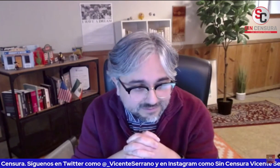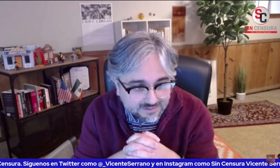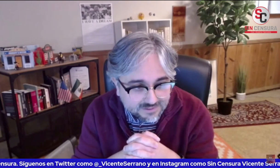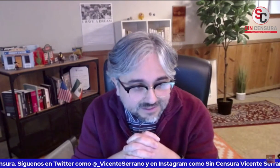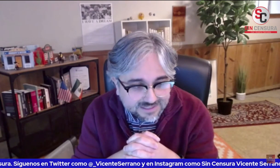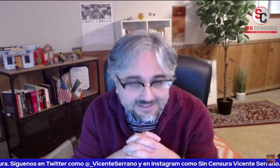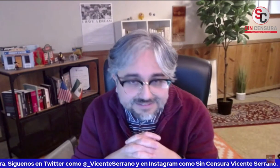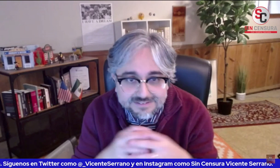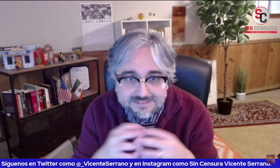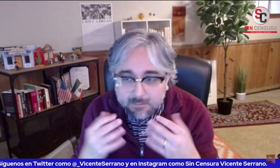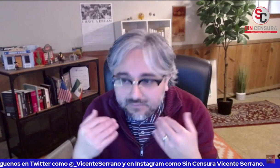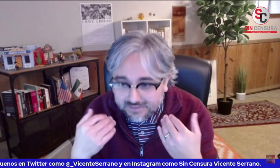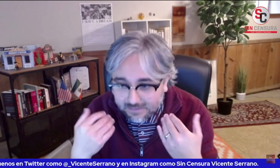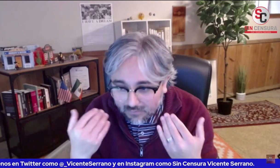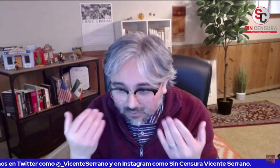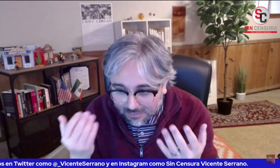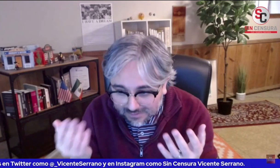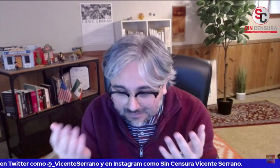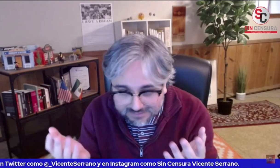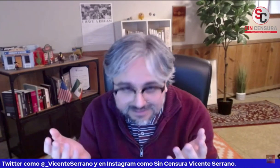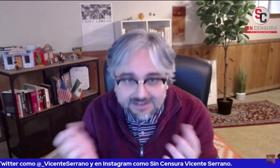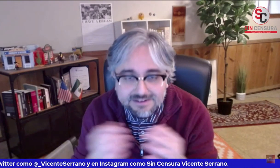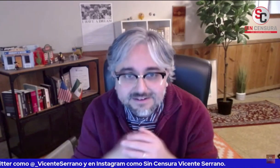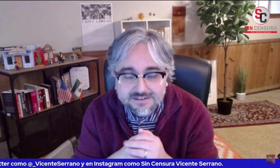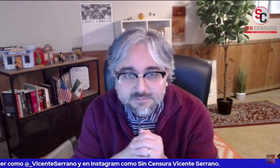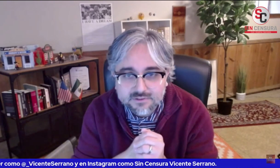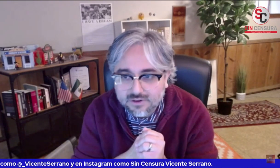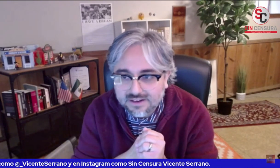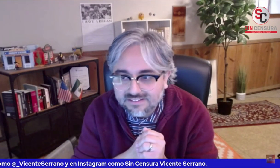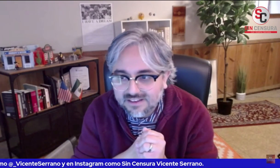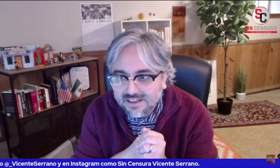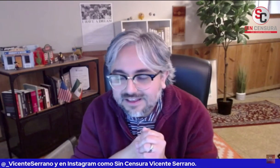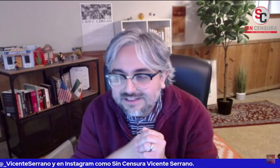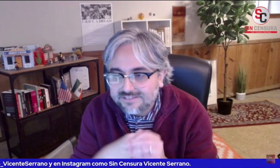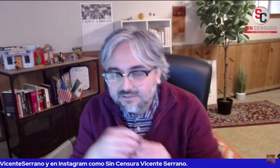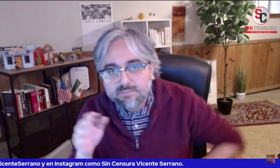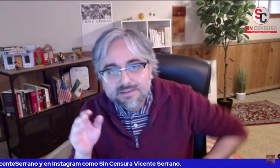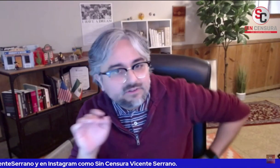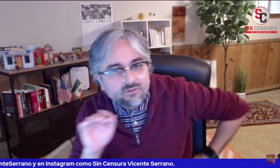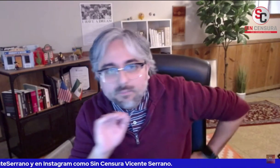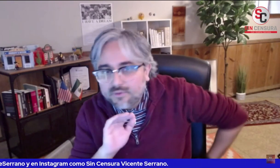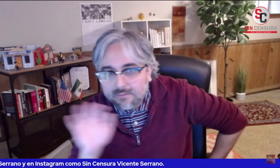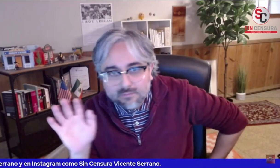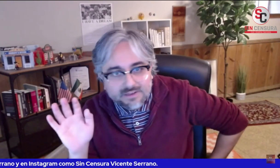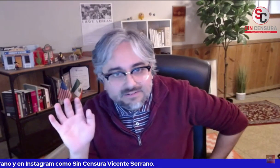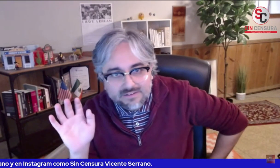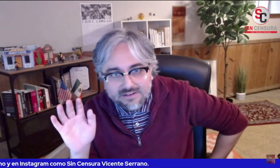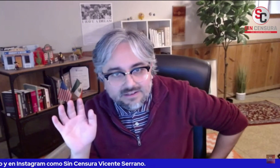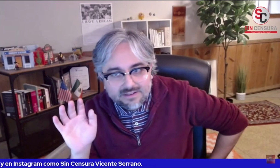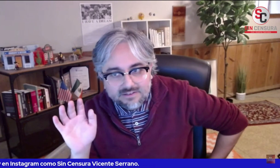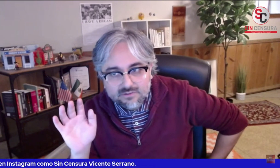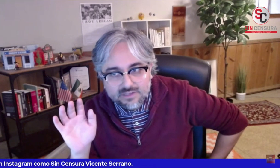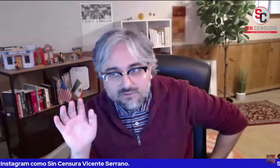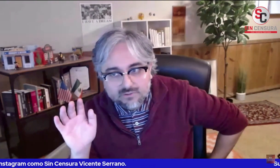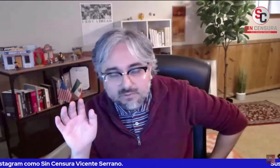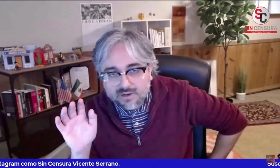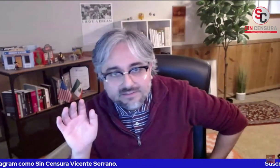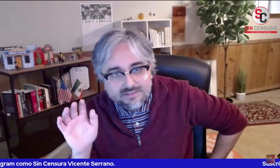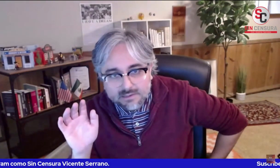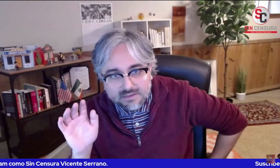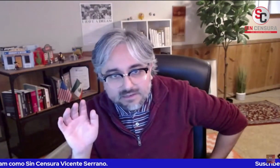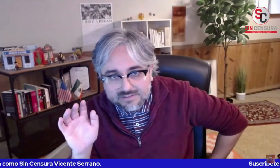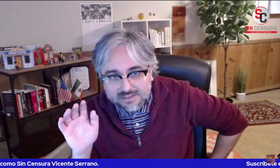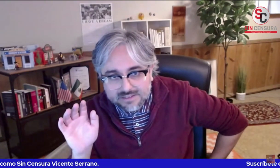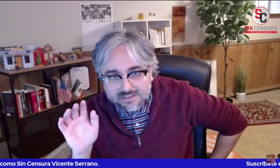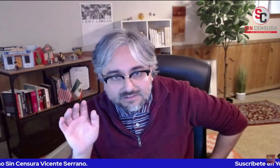con este. En este sí se han podido manifestar las personas. En sexenios pasados no podríamos ver estos actos de violencia en